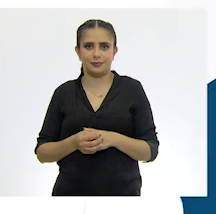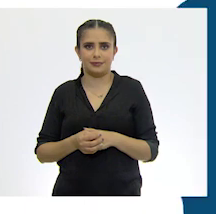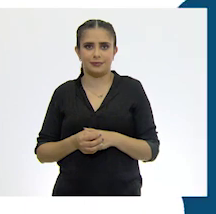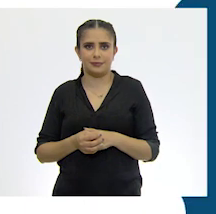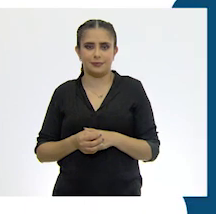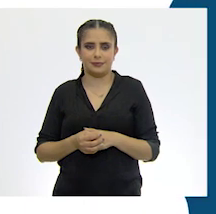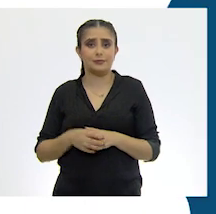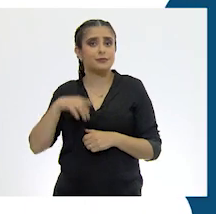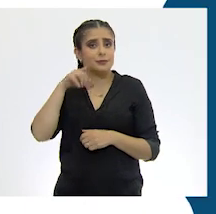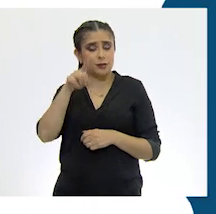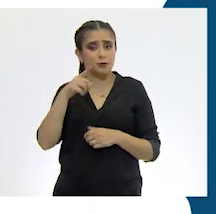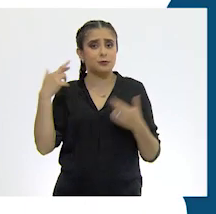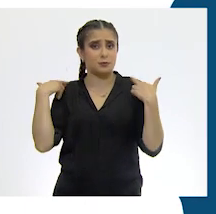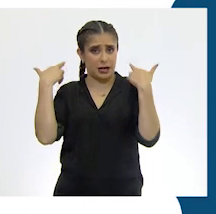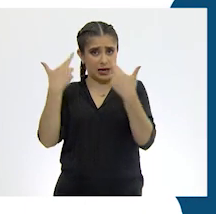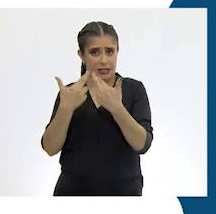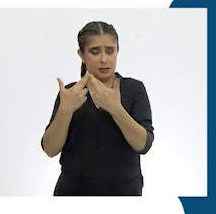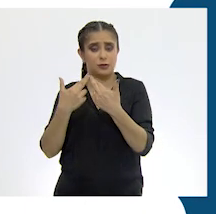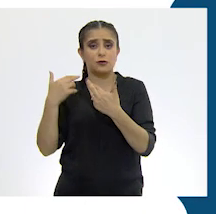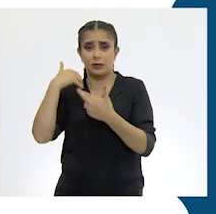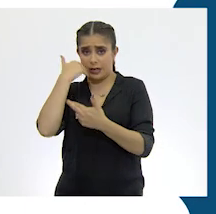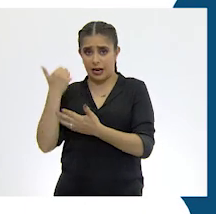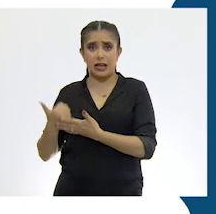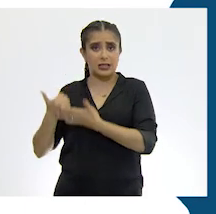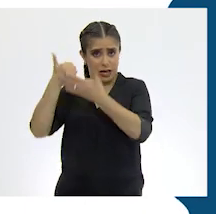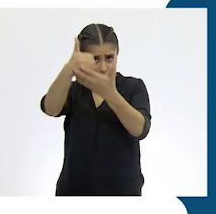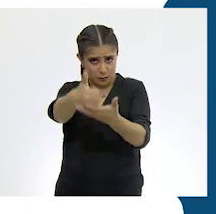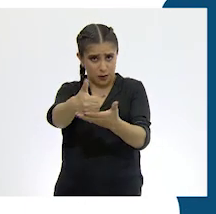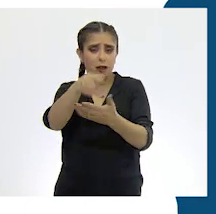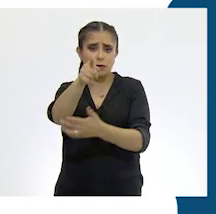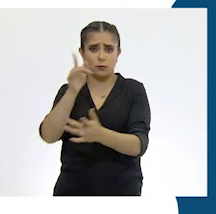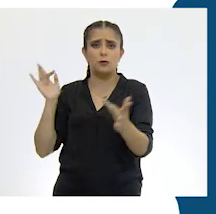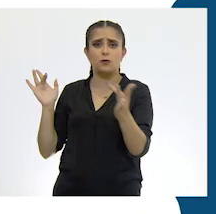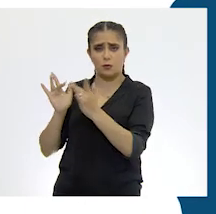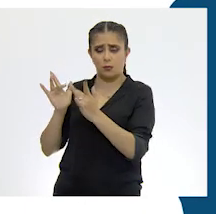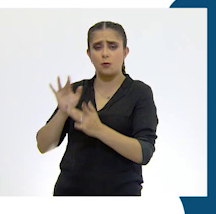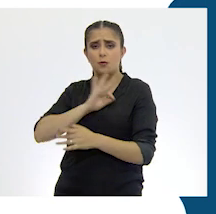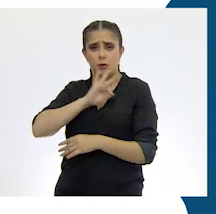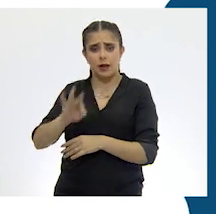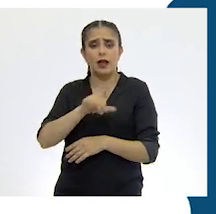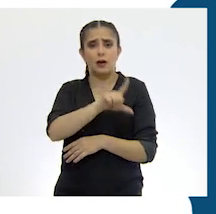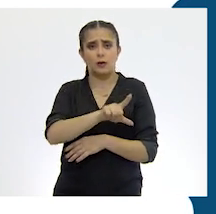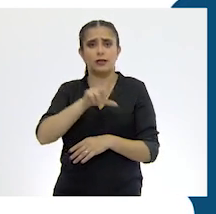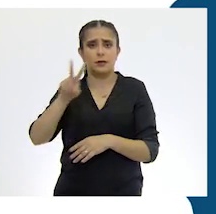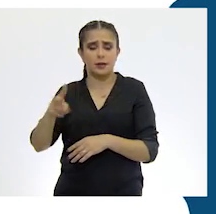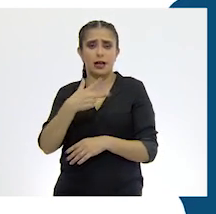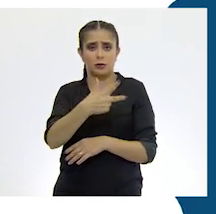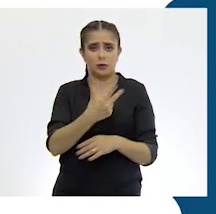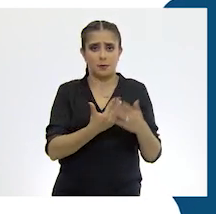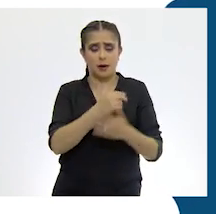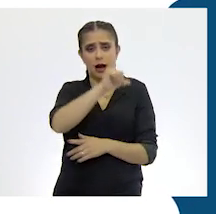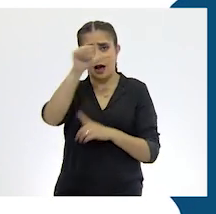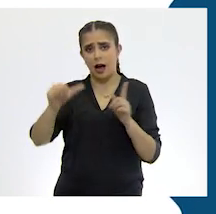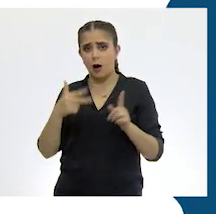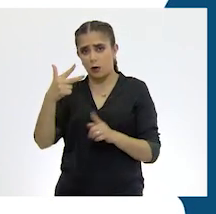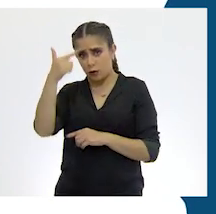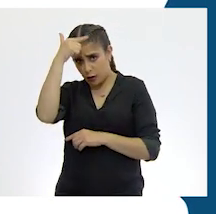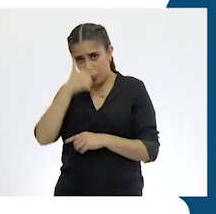Para solicitar apoyo pedagógico, comunícate con maestras y maestros de lunes a viernes de 8 a 20 horas al